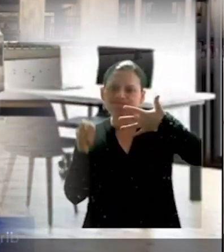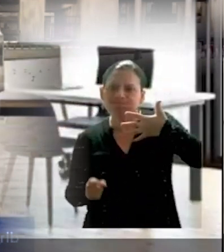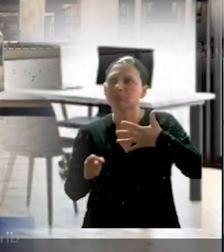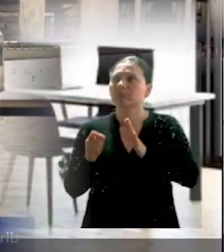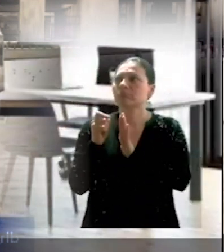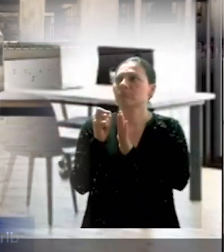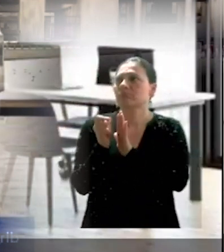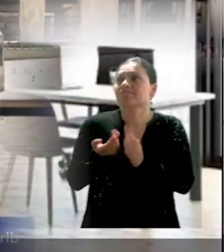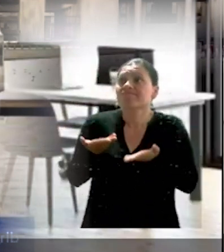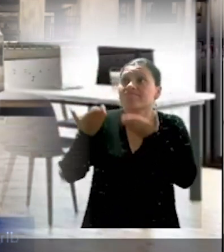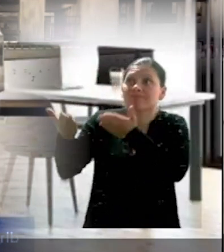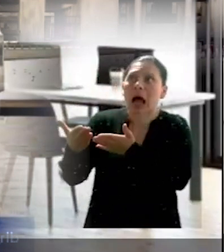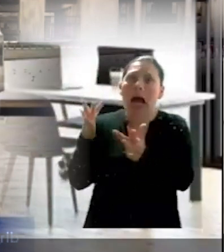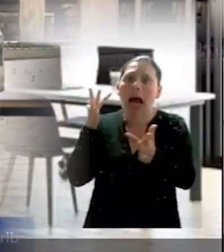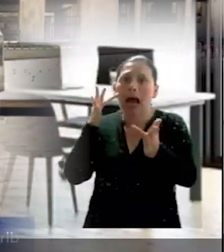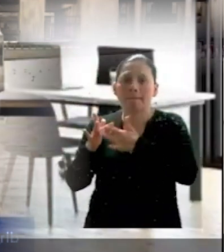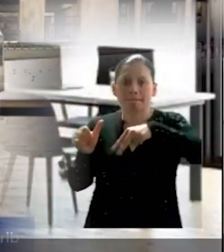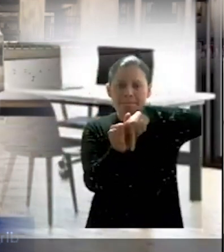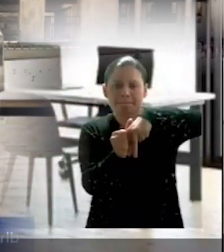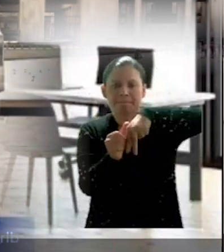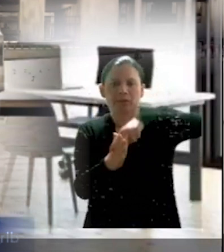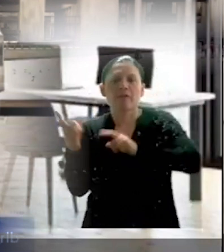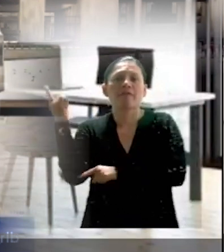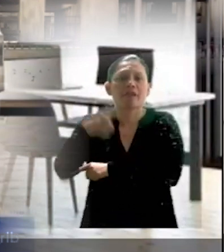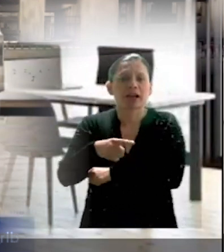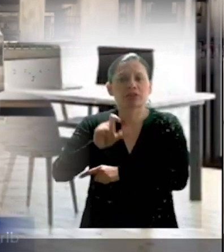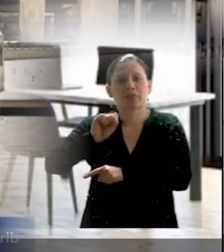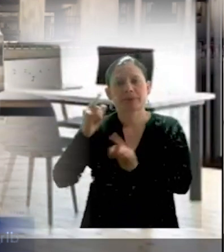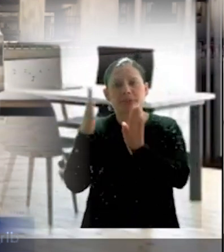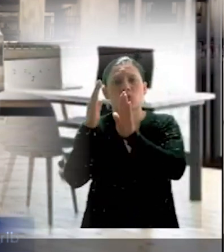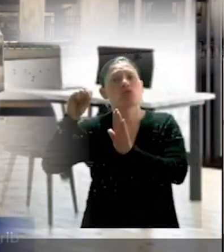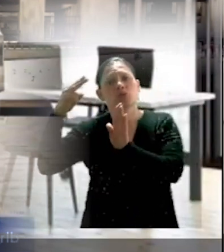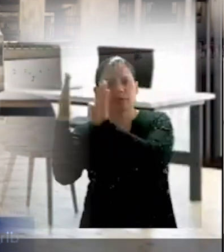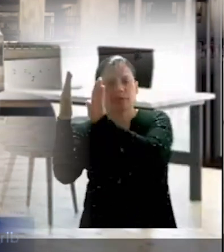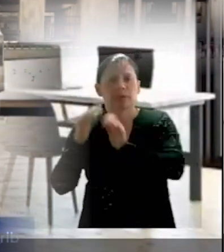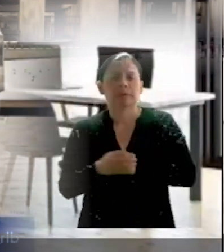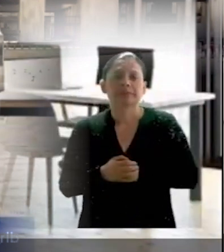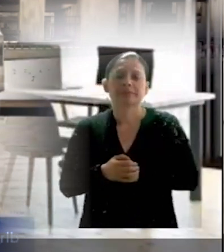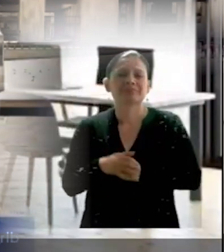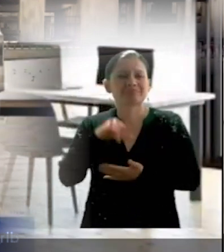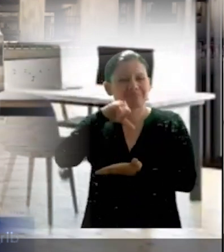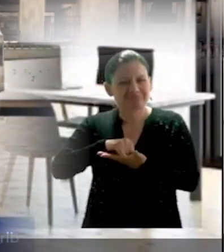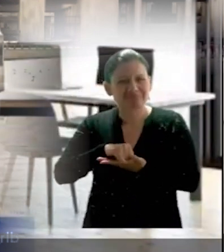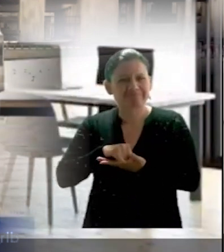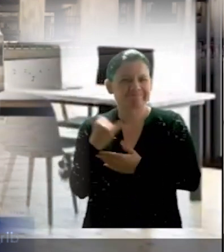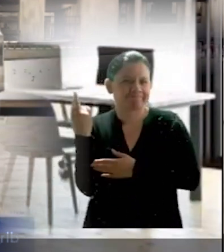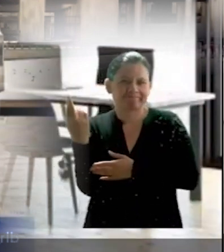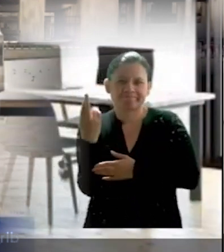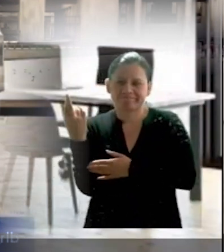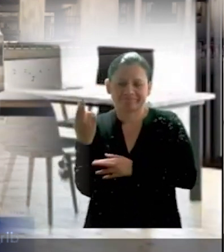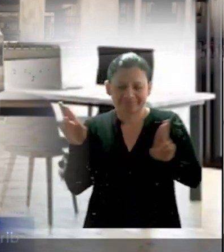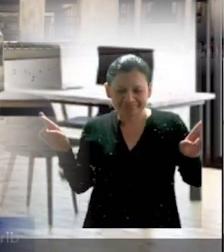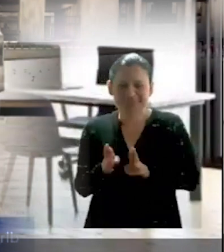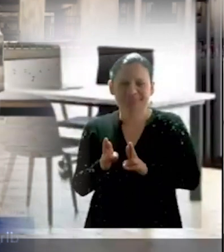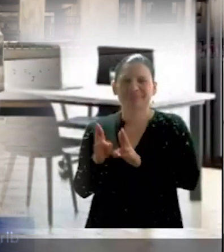en primera y posteriormente en segunda instancia. Este es un repaso muy rápido y general en relación con los planteamientos